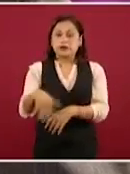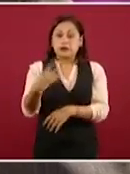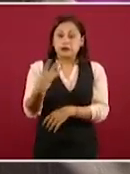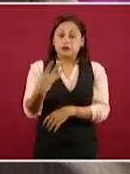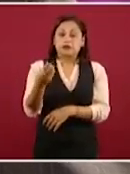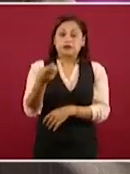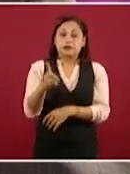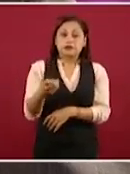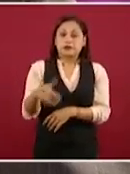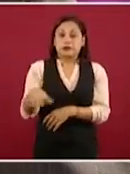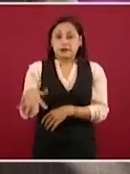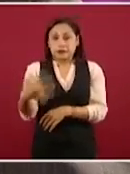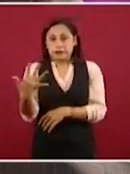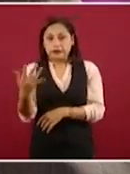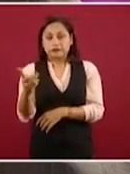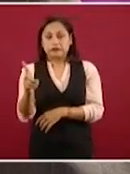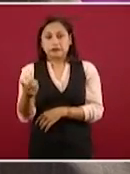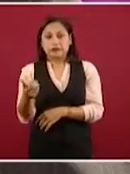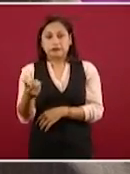de diciembre.